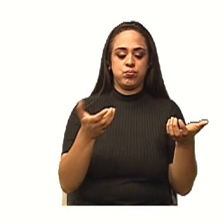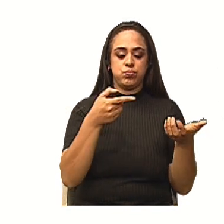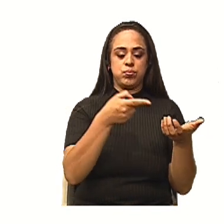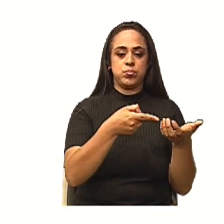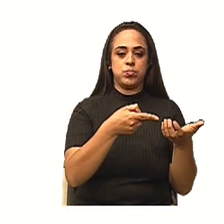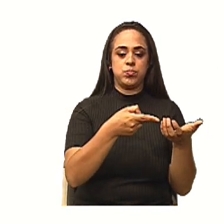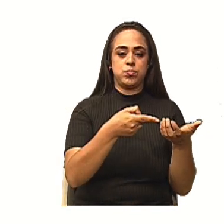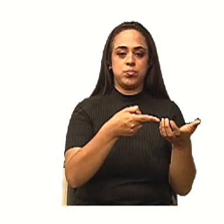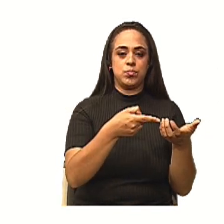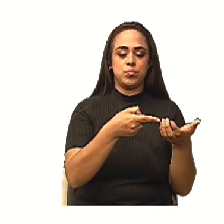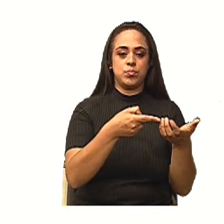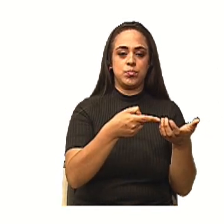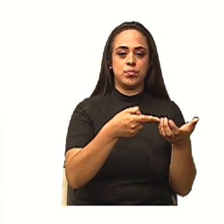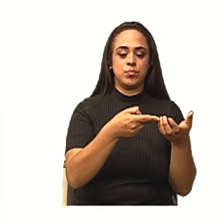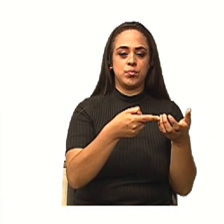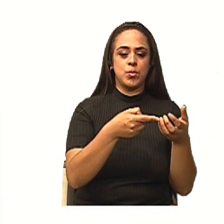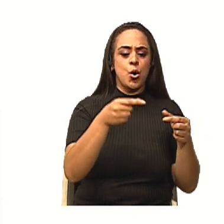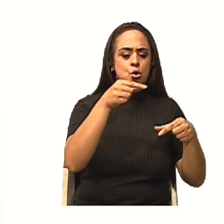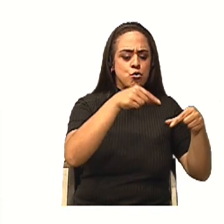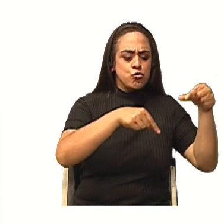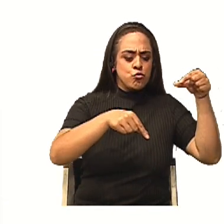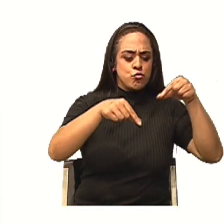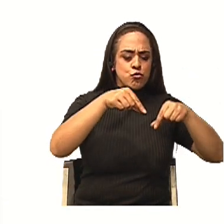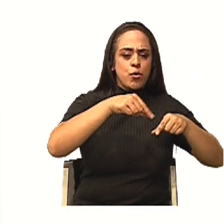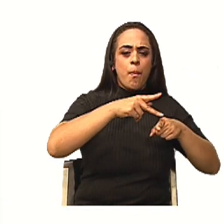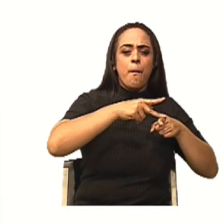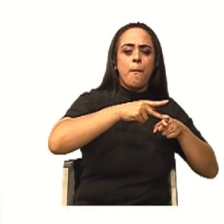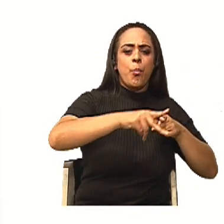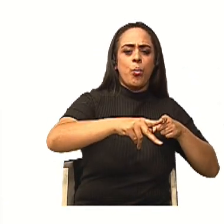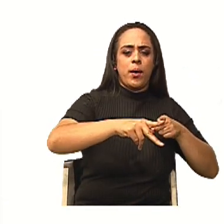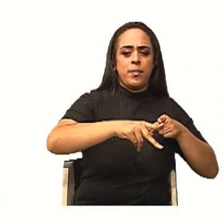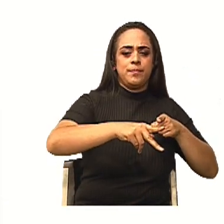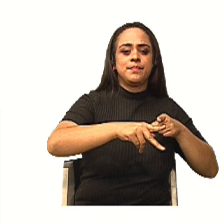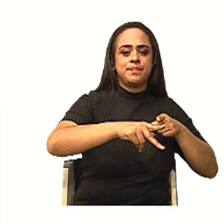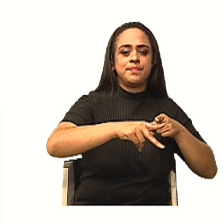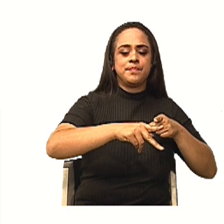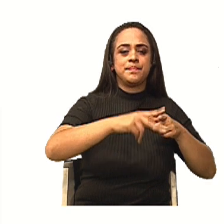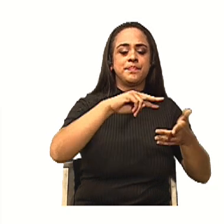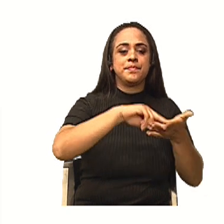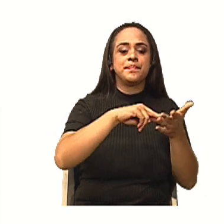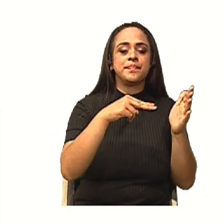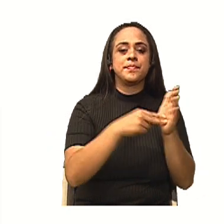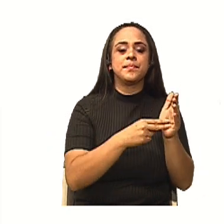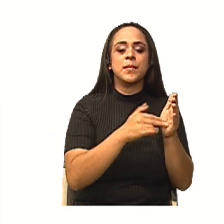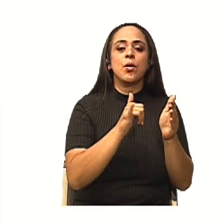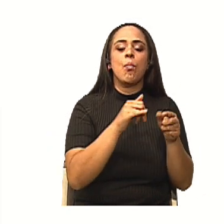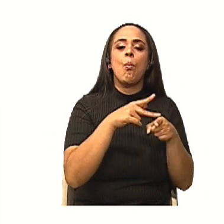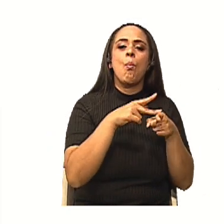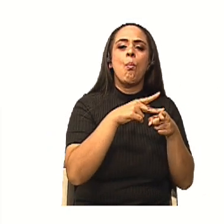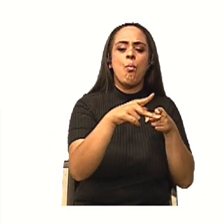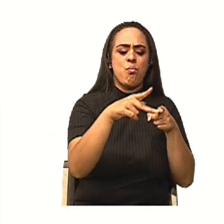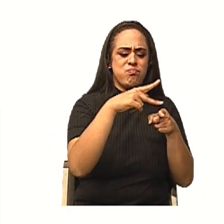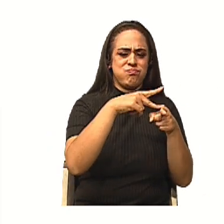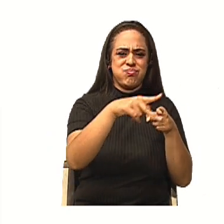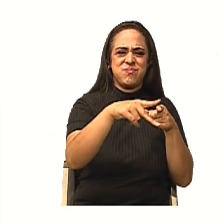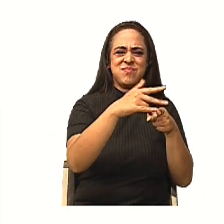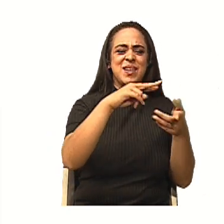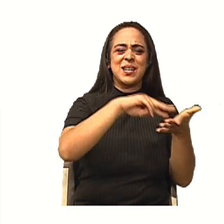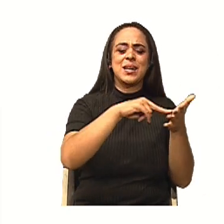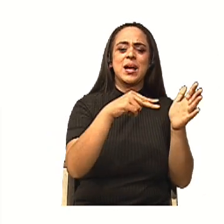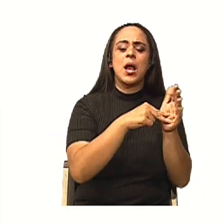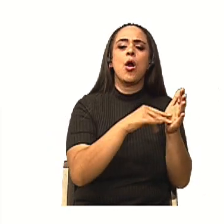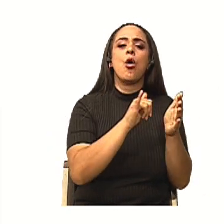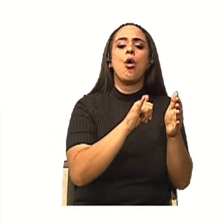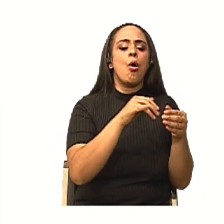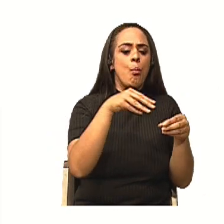las sustancias puras, las cuales vamos a definir como las sustancias puras son sustancias que guardan una